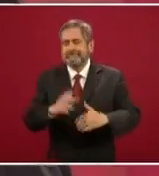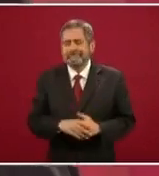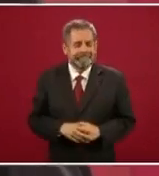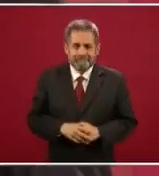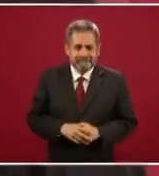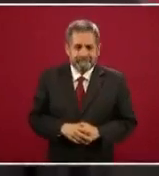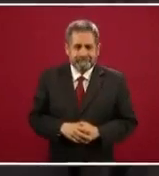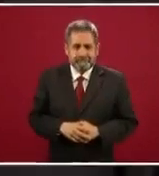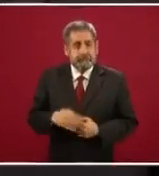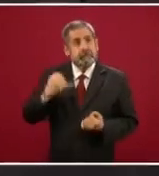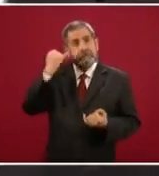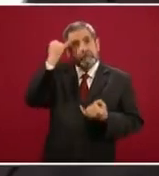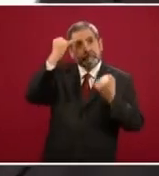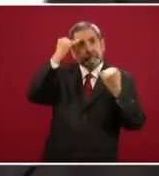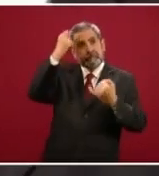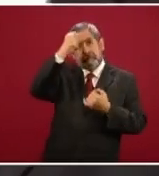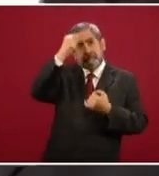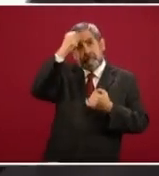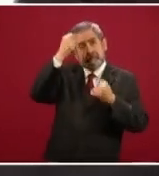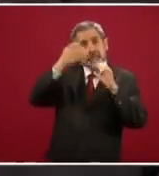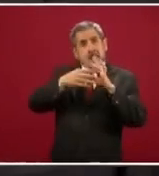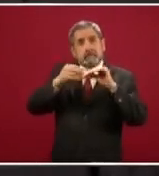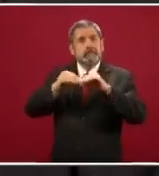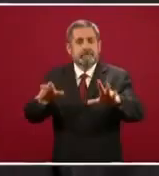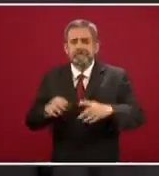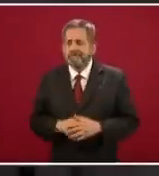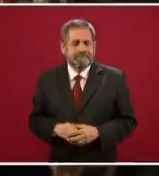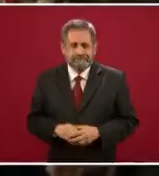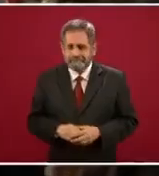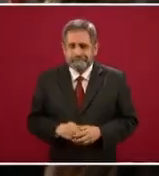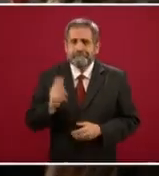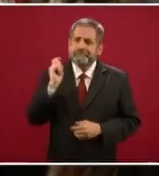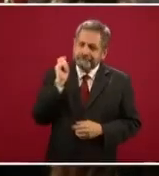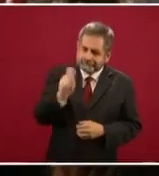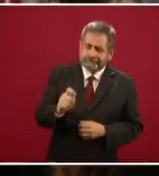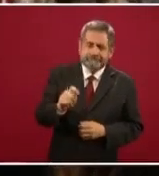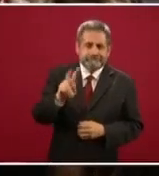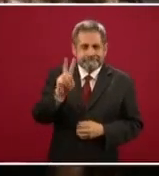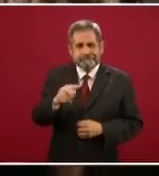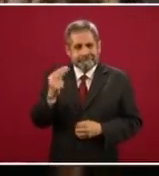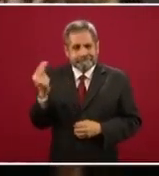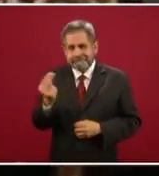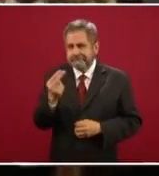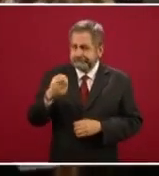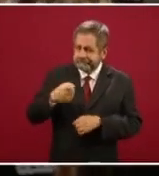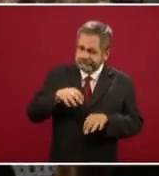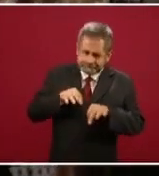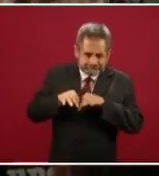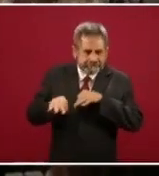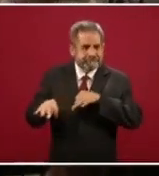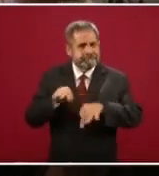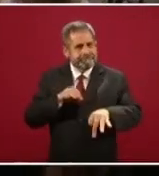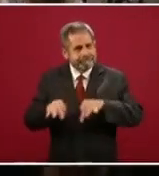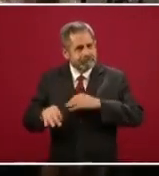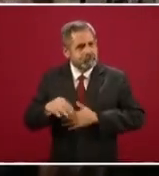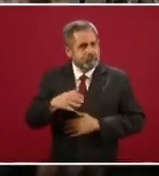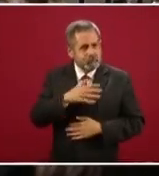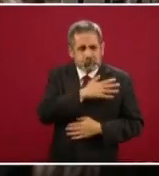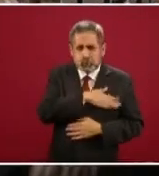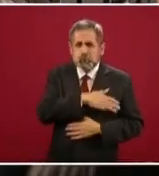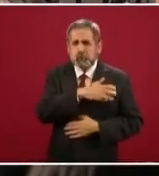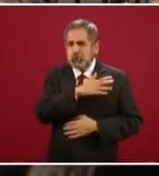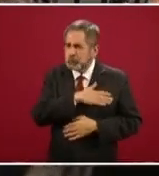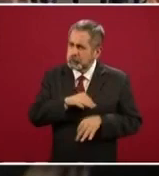de concepciones ideológicas. Esto requiere de trabajo,